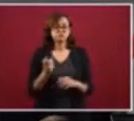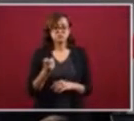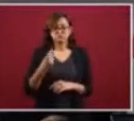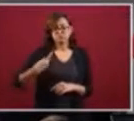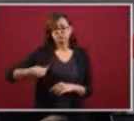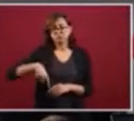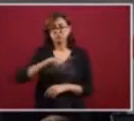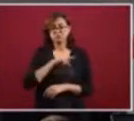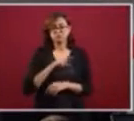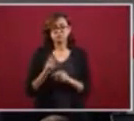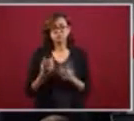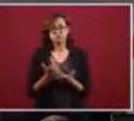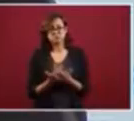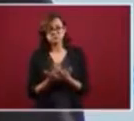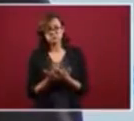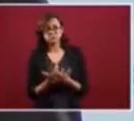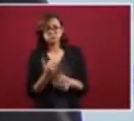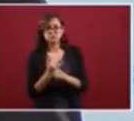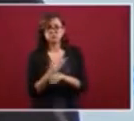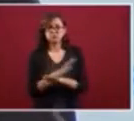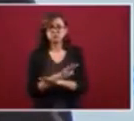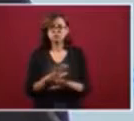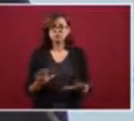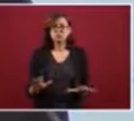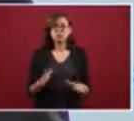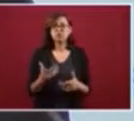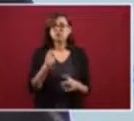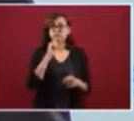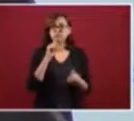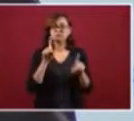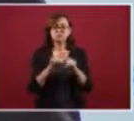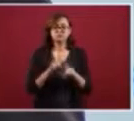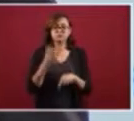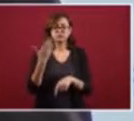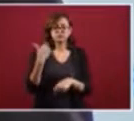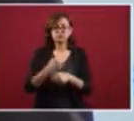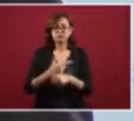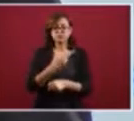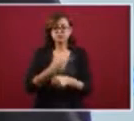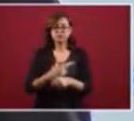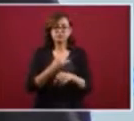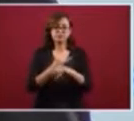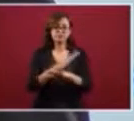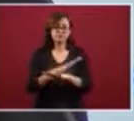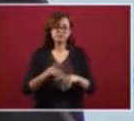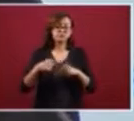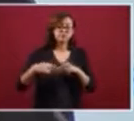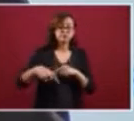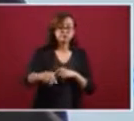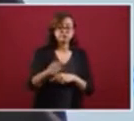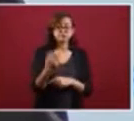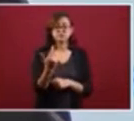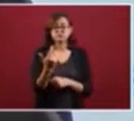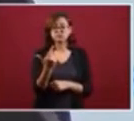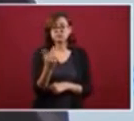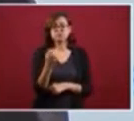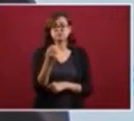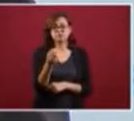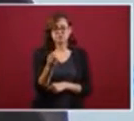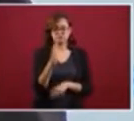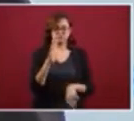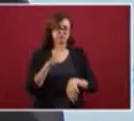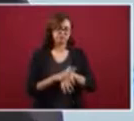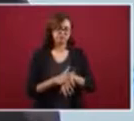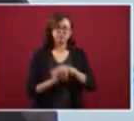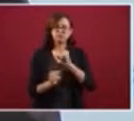información, de lo que resulte, y como lo informó el señor secretario, para finales de este mes, para el día 25 de este mes, tendremos un reporte